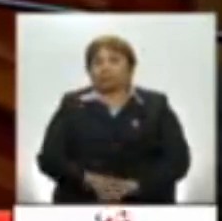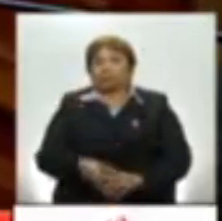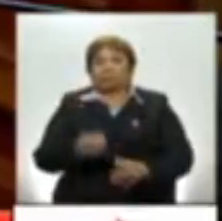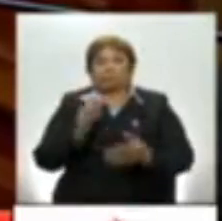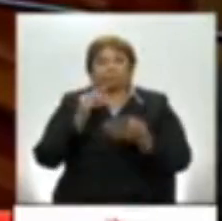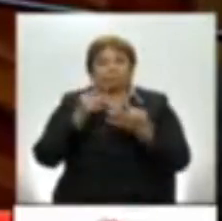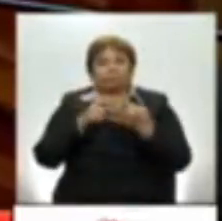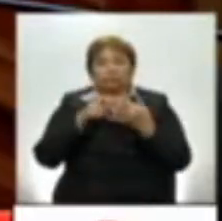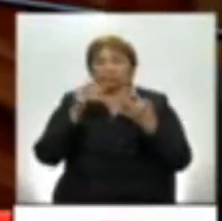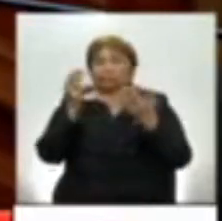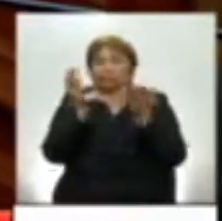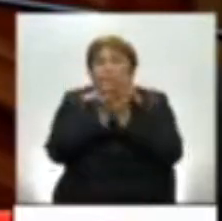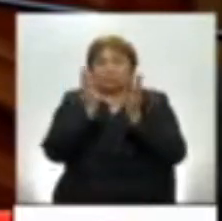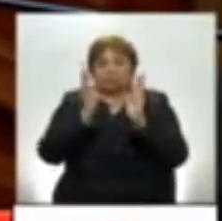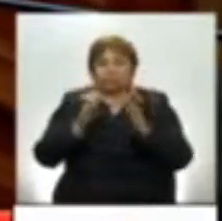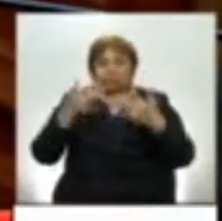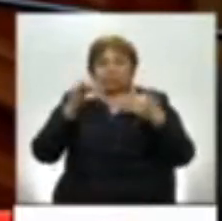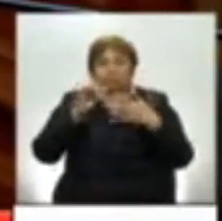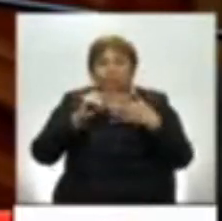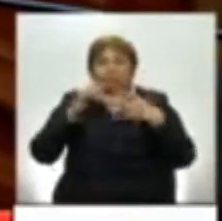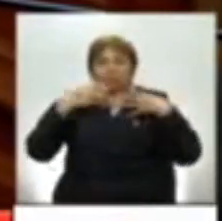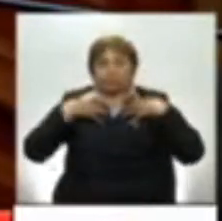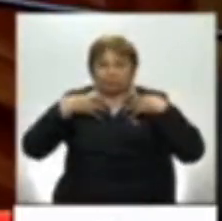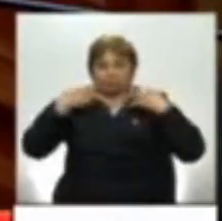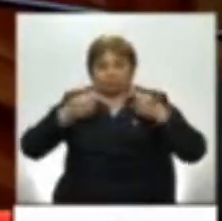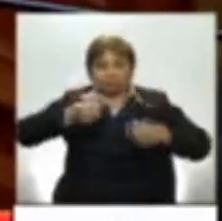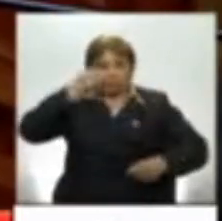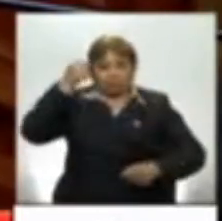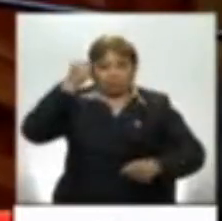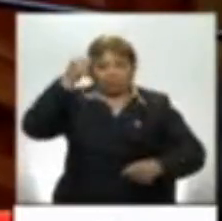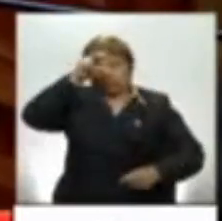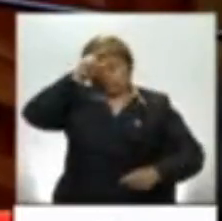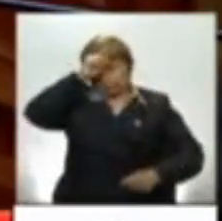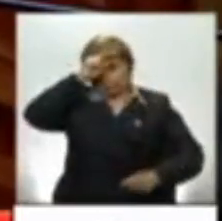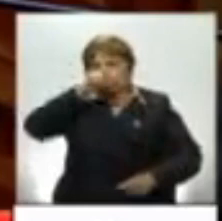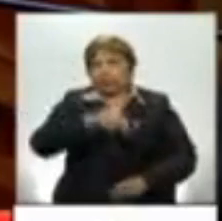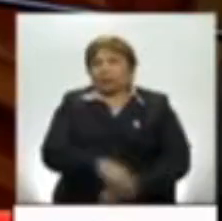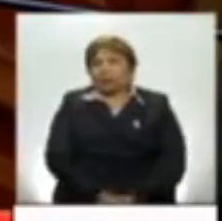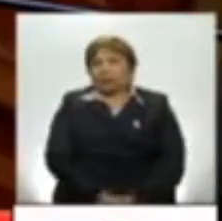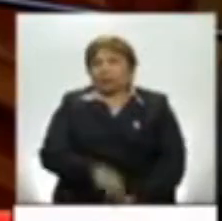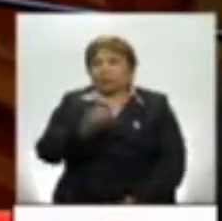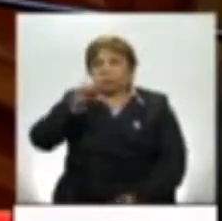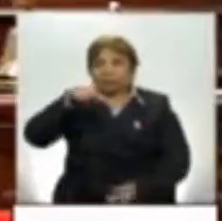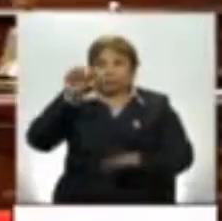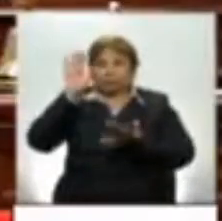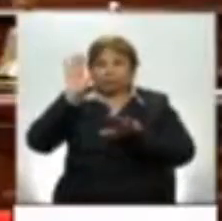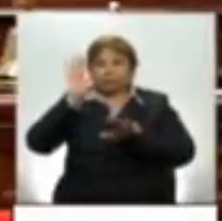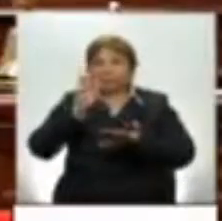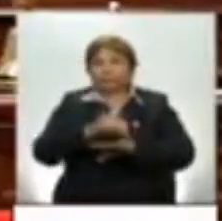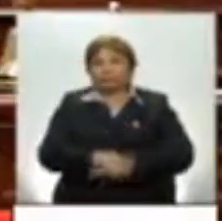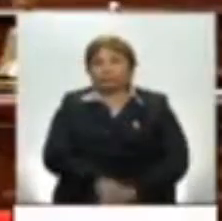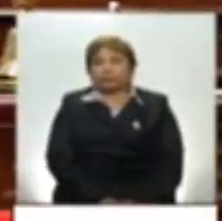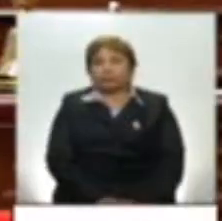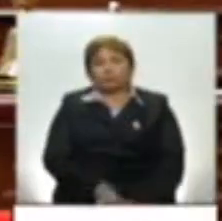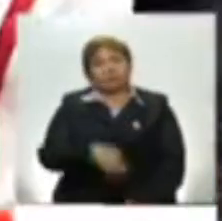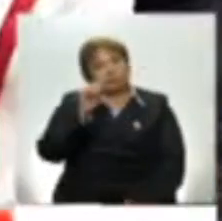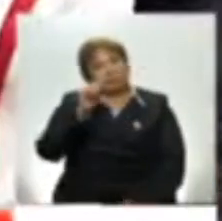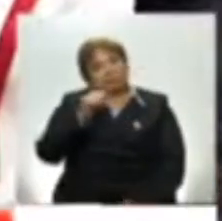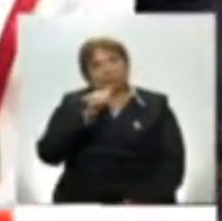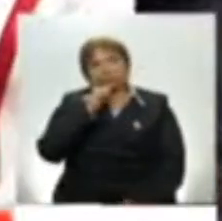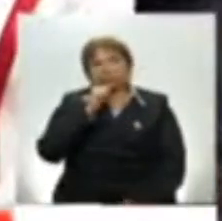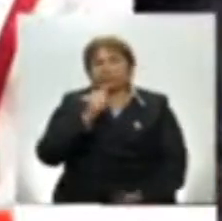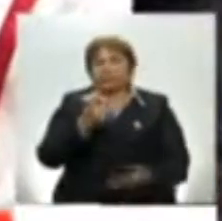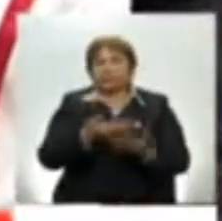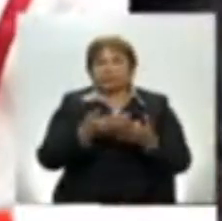la educación y salud, Causachum, Perú, sí, juro. Si así lo hace,